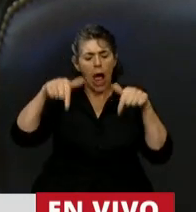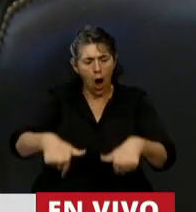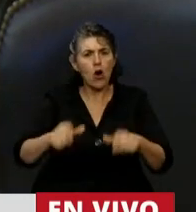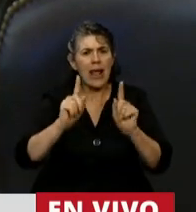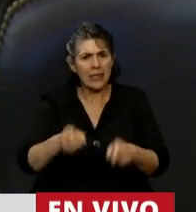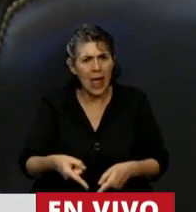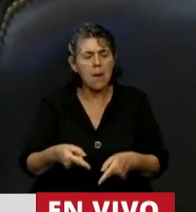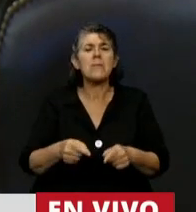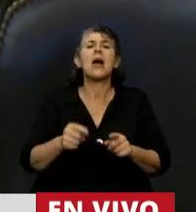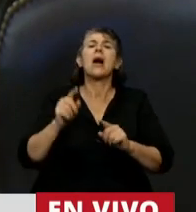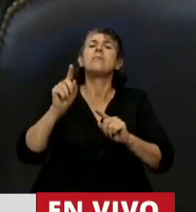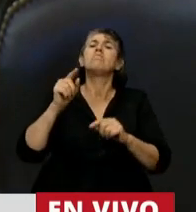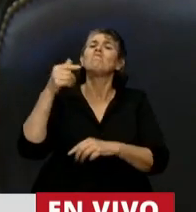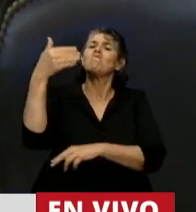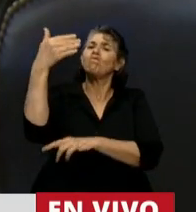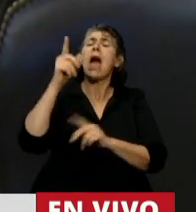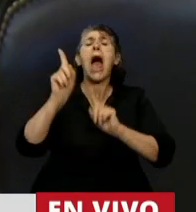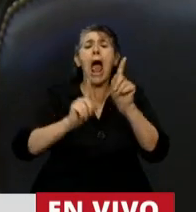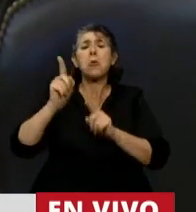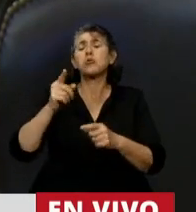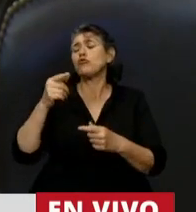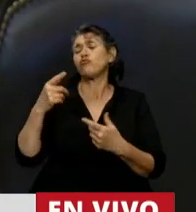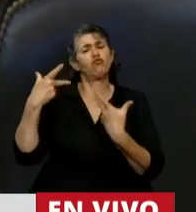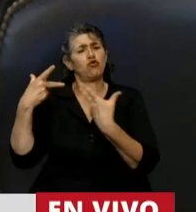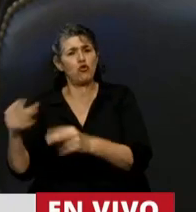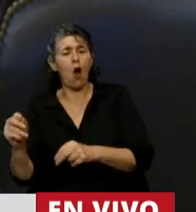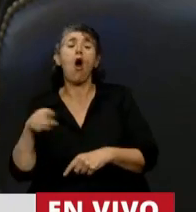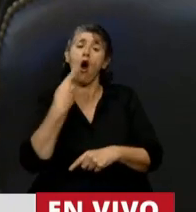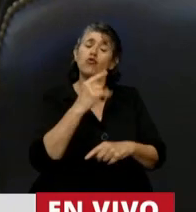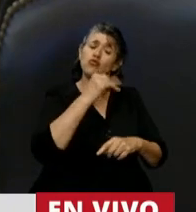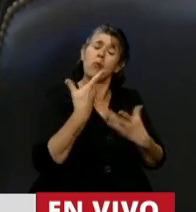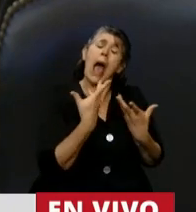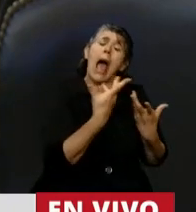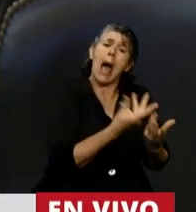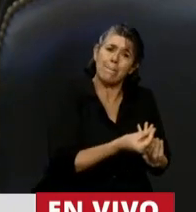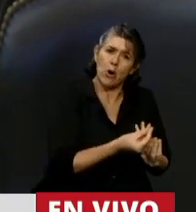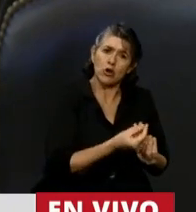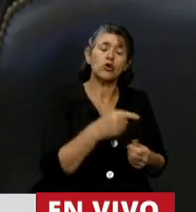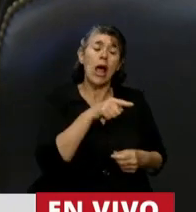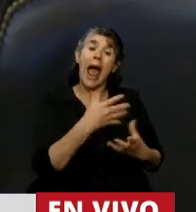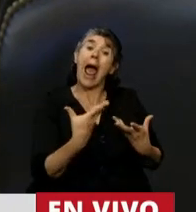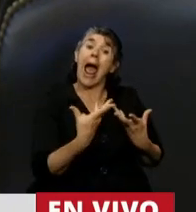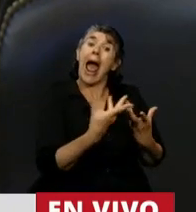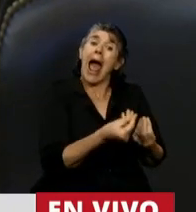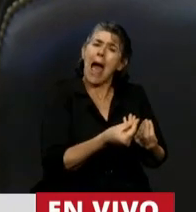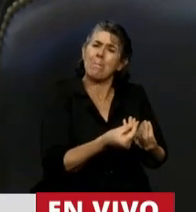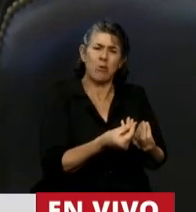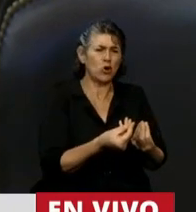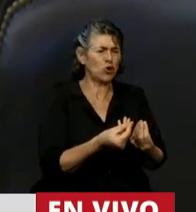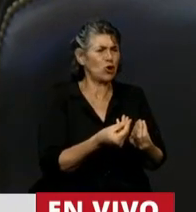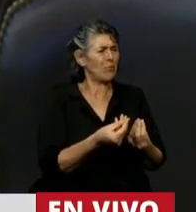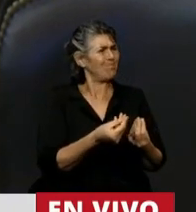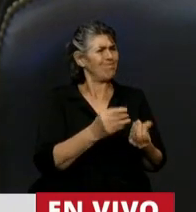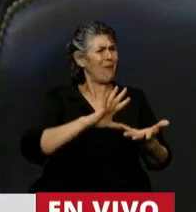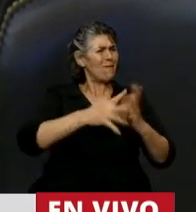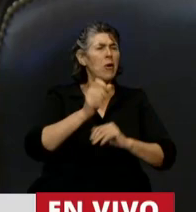argumentativo de rechazo o apoyo a este proyecto. He advertido que los argumentos de apoyo tienen un fuerte sesgo de ignorar la